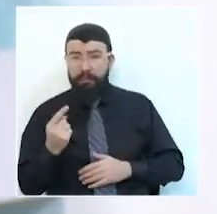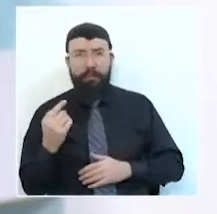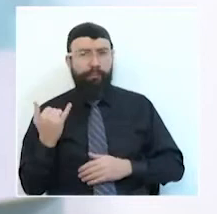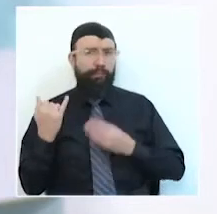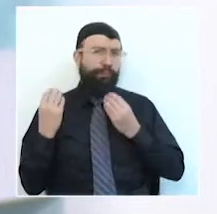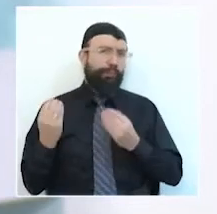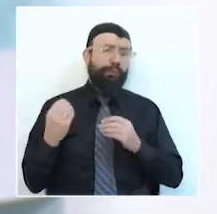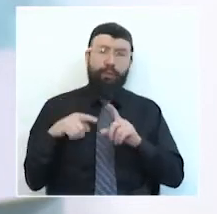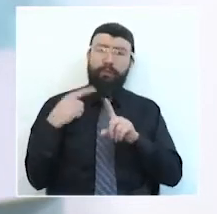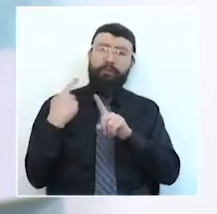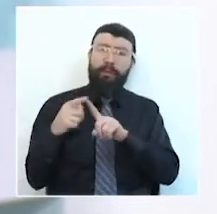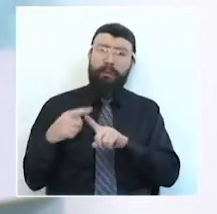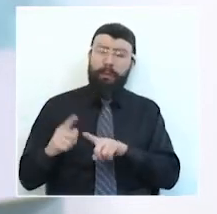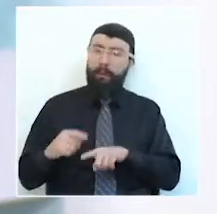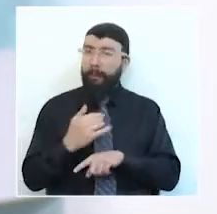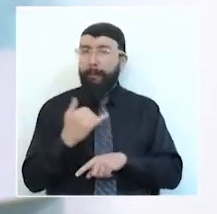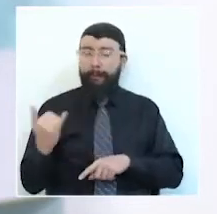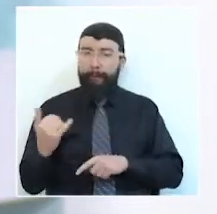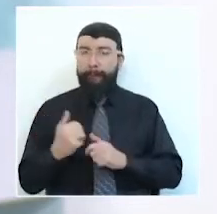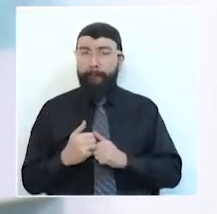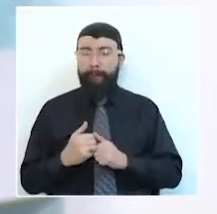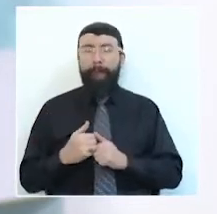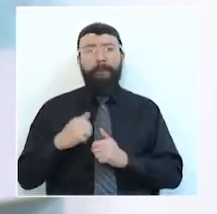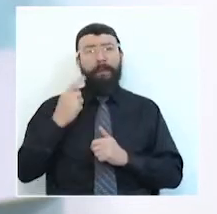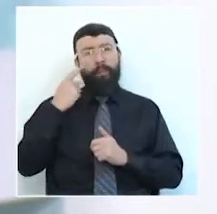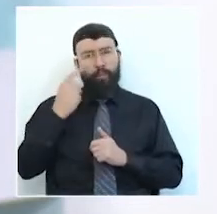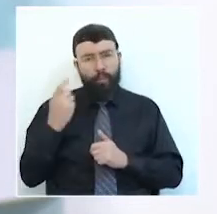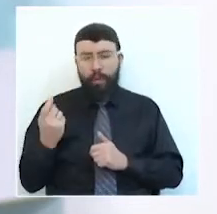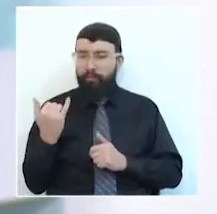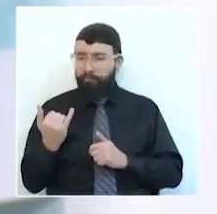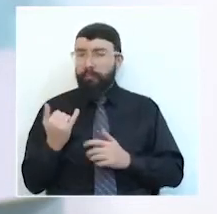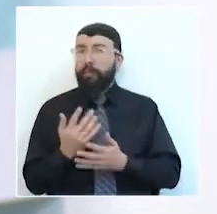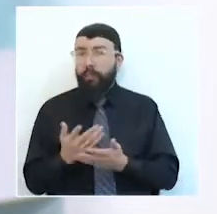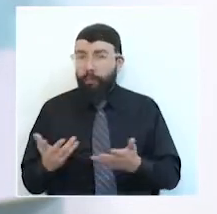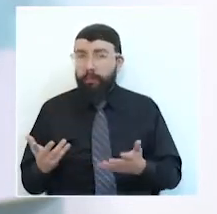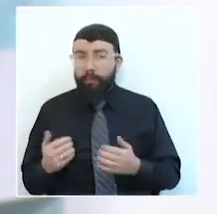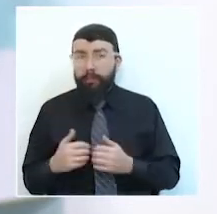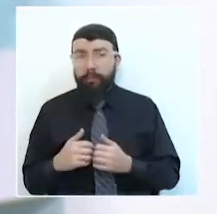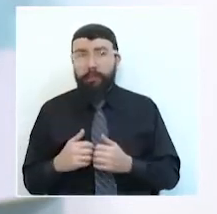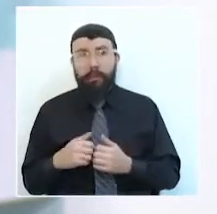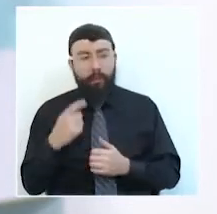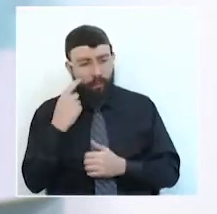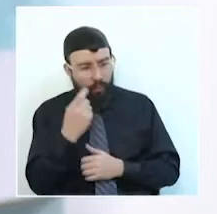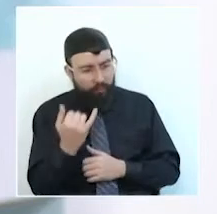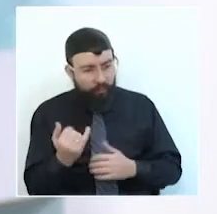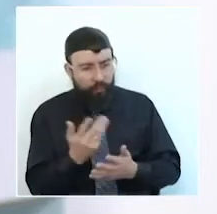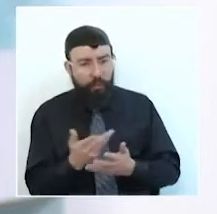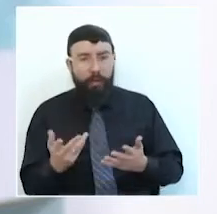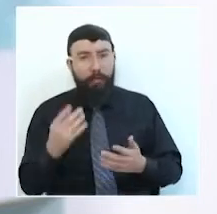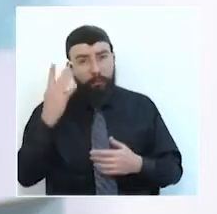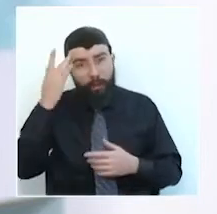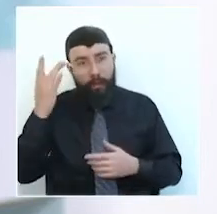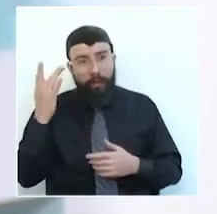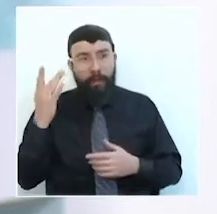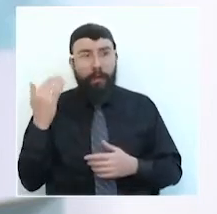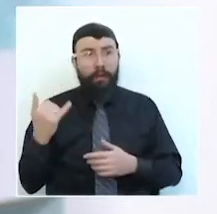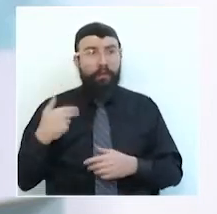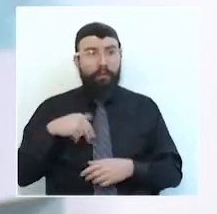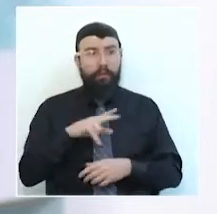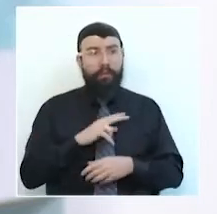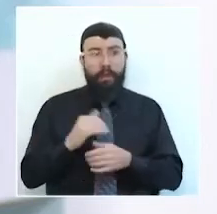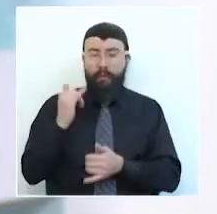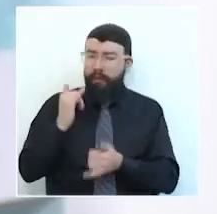donde se realizan y buscar buscar todo este tipo de cosas porque al final lo que tenemos que encontrar